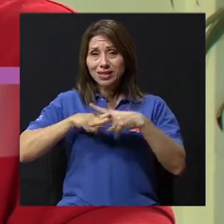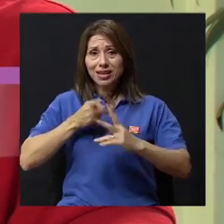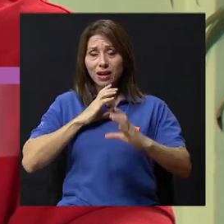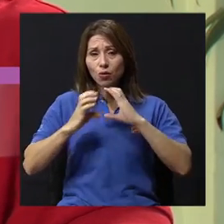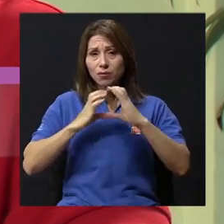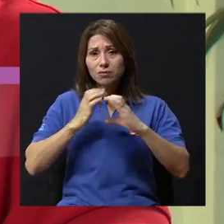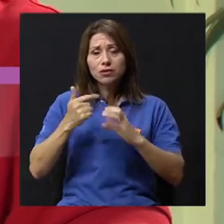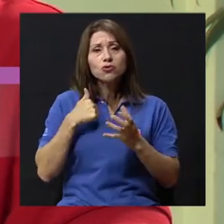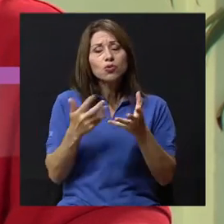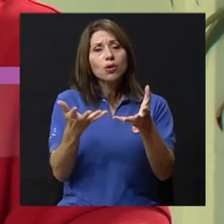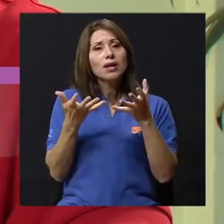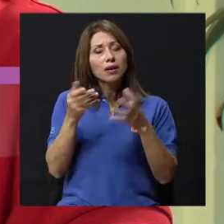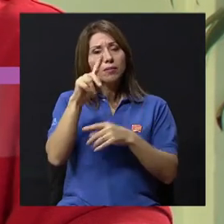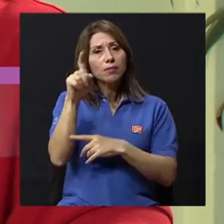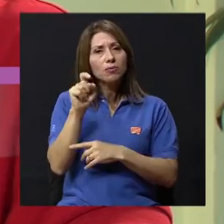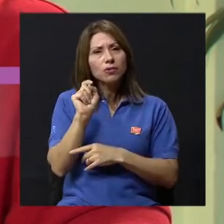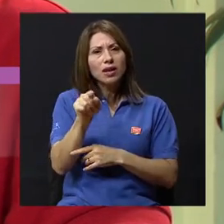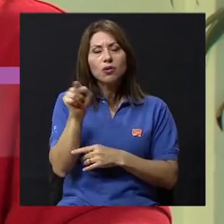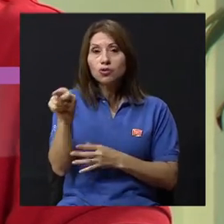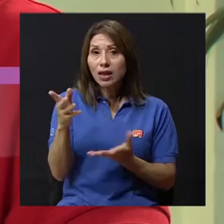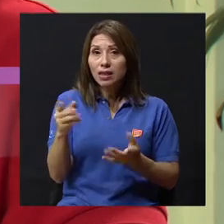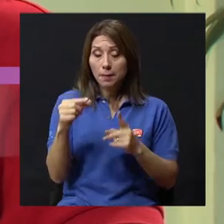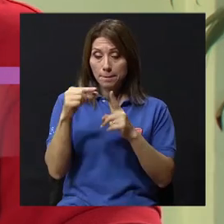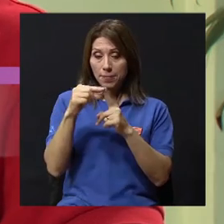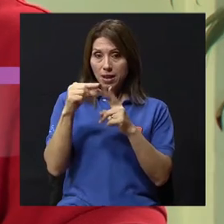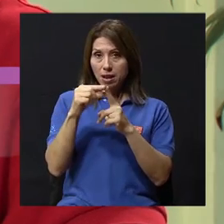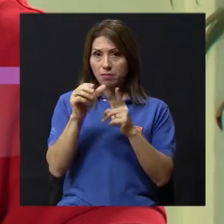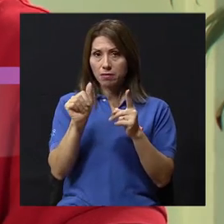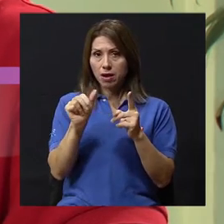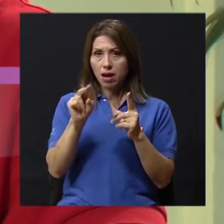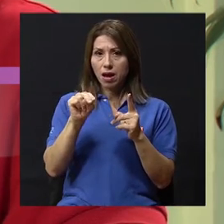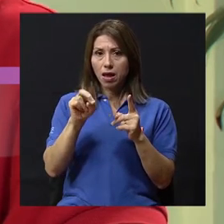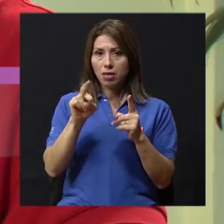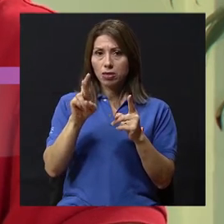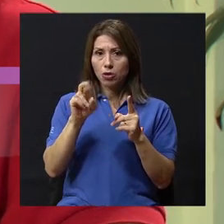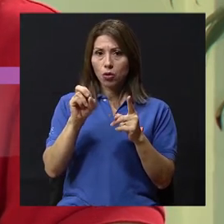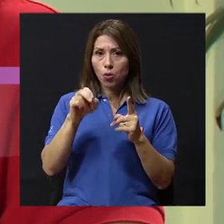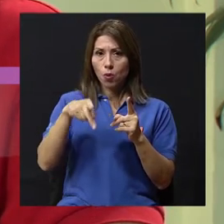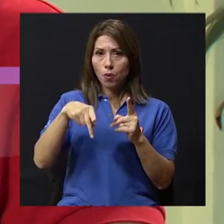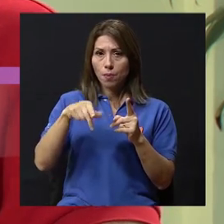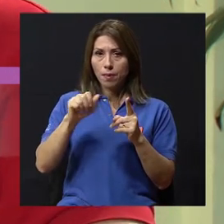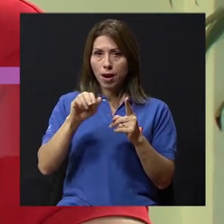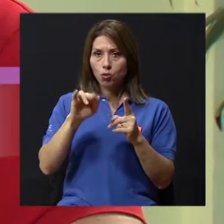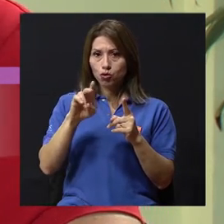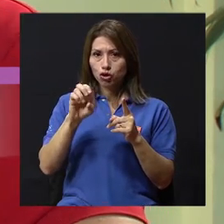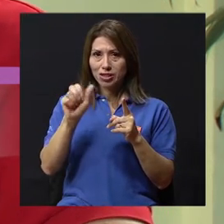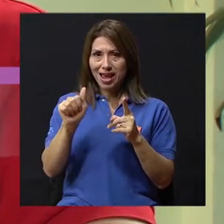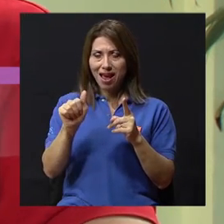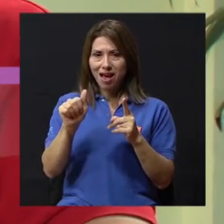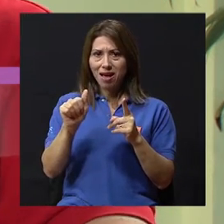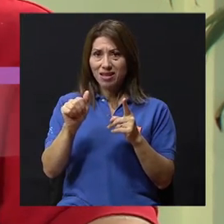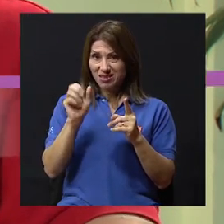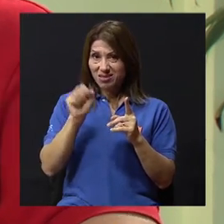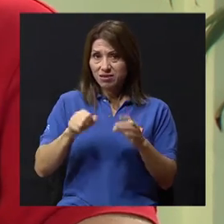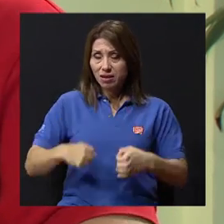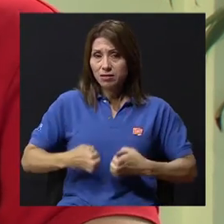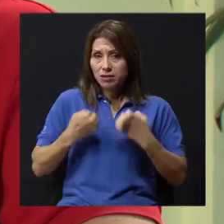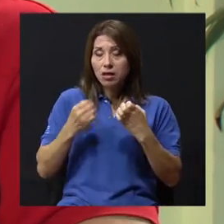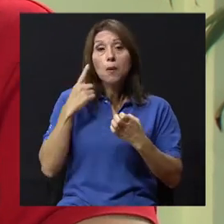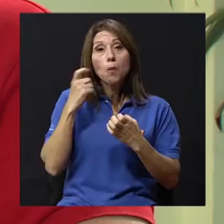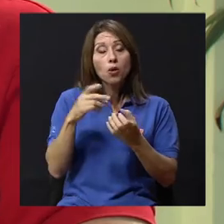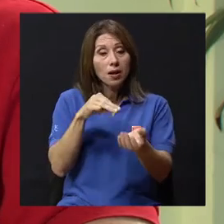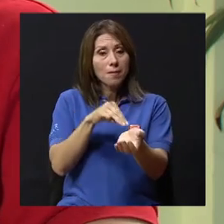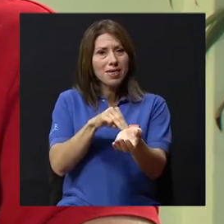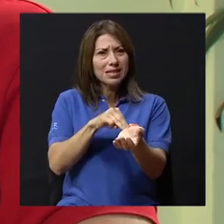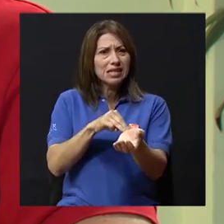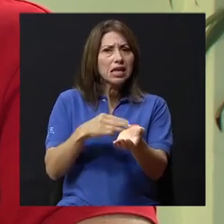la conversación, yo quería preguntarle precisamente si el término existe porque, bueno, desde la medicina existen debates y es